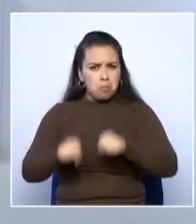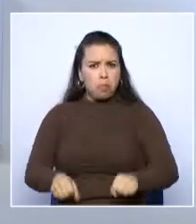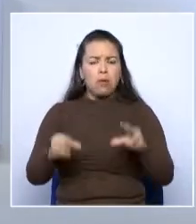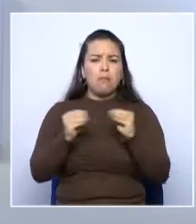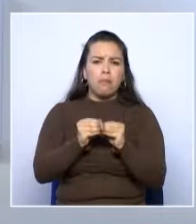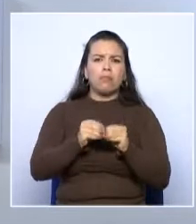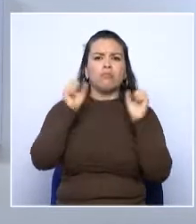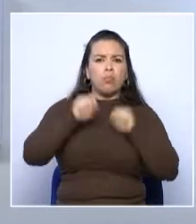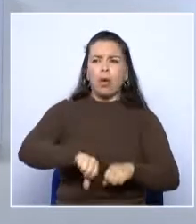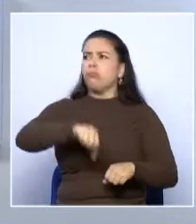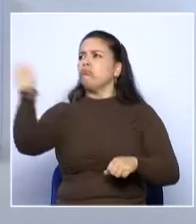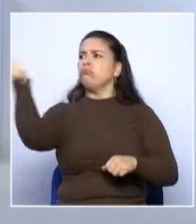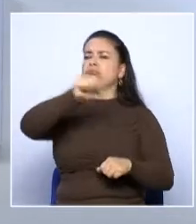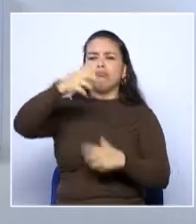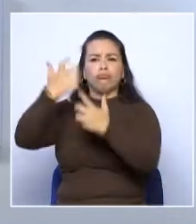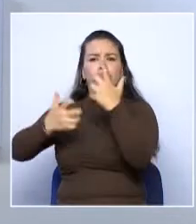equipo.